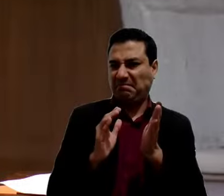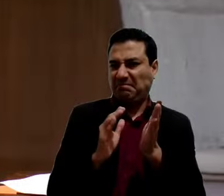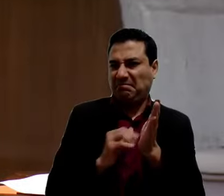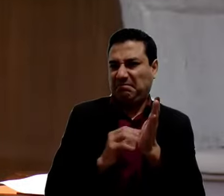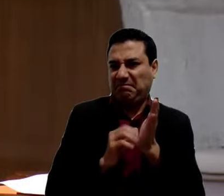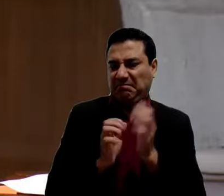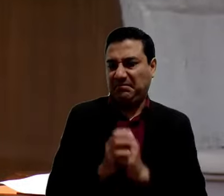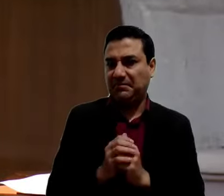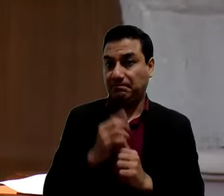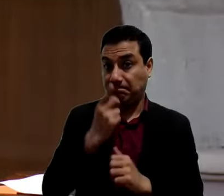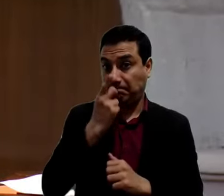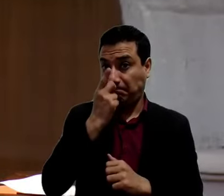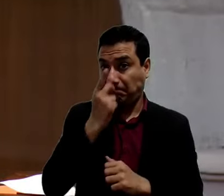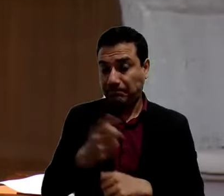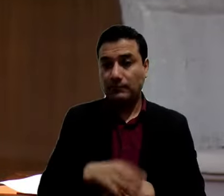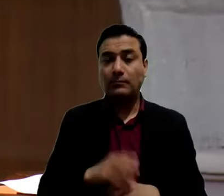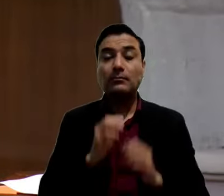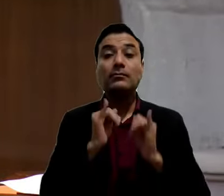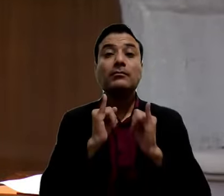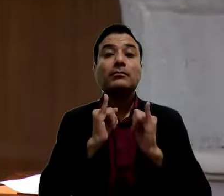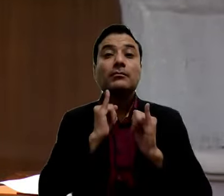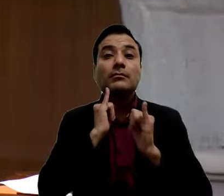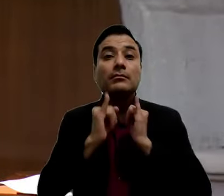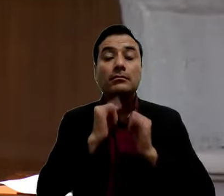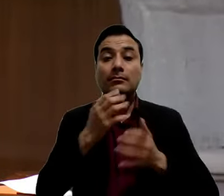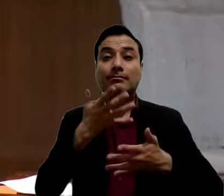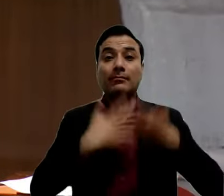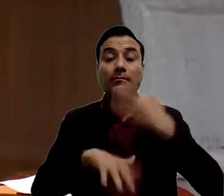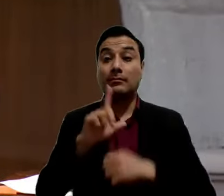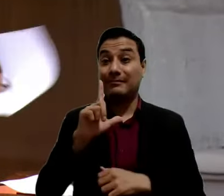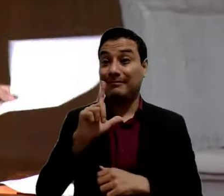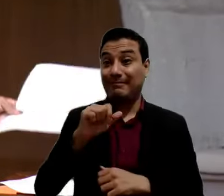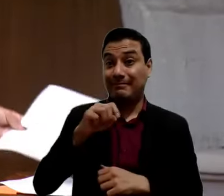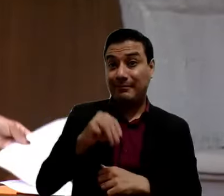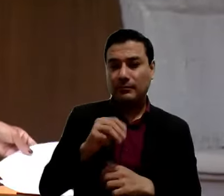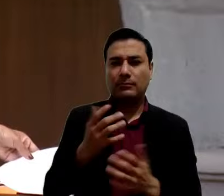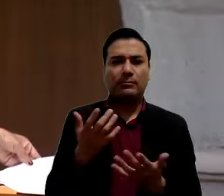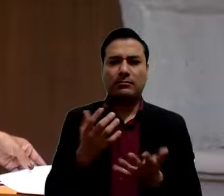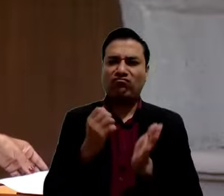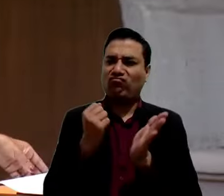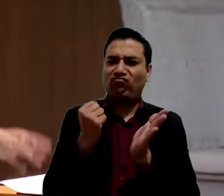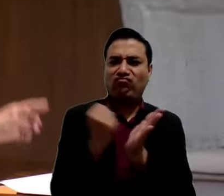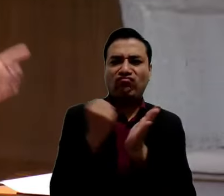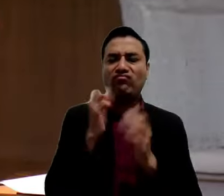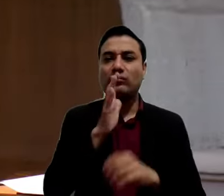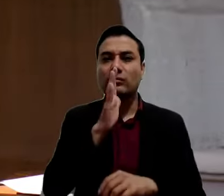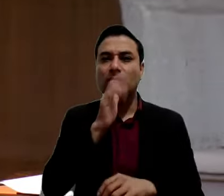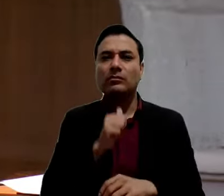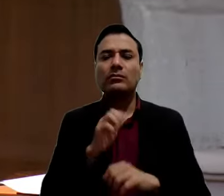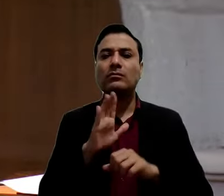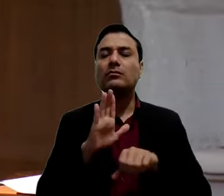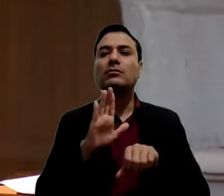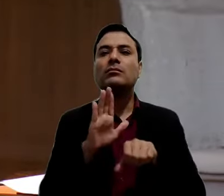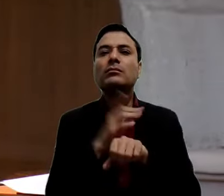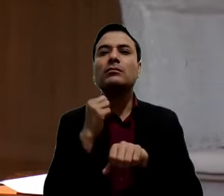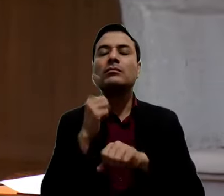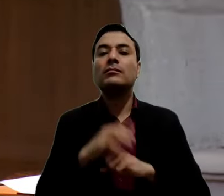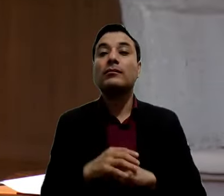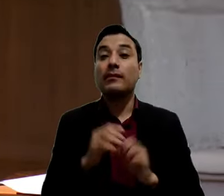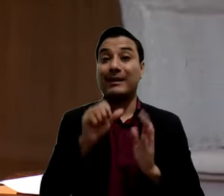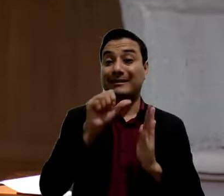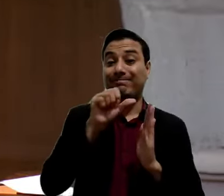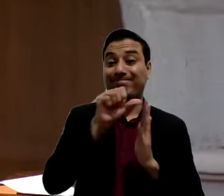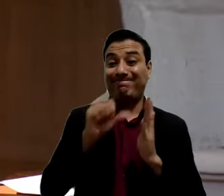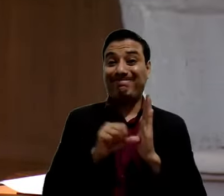me respondieron que el intérprete de lengua de señas no me sería aprobado porque de acuerdo con el artículo